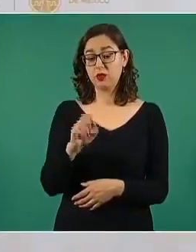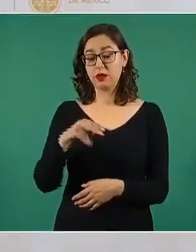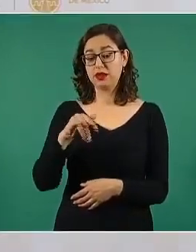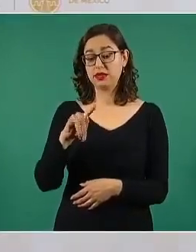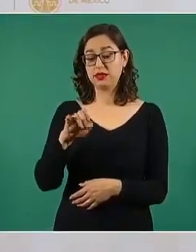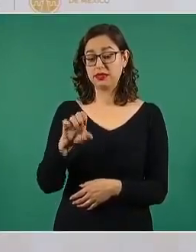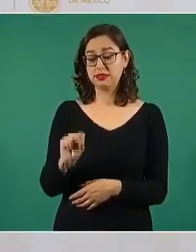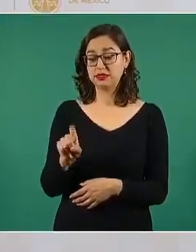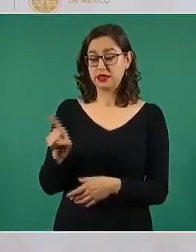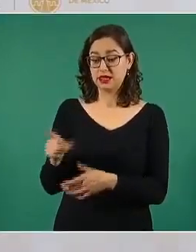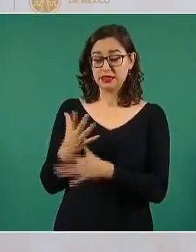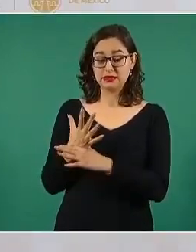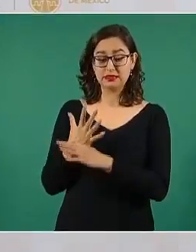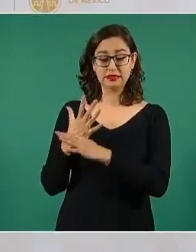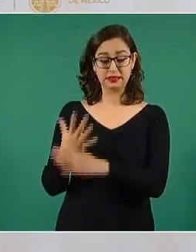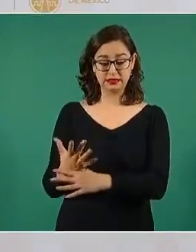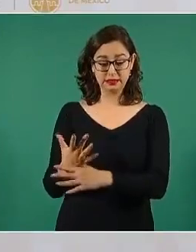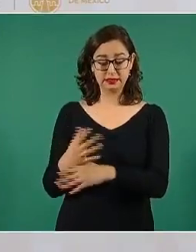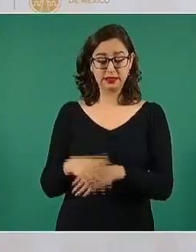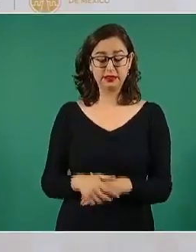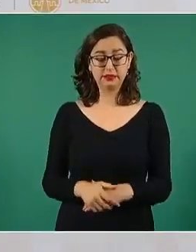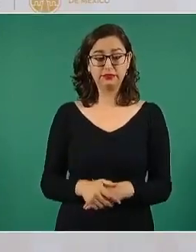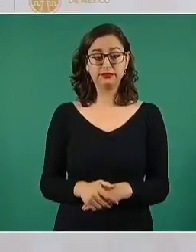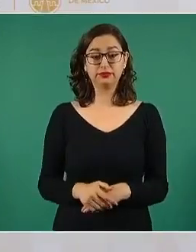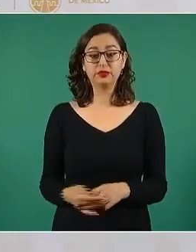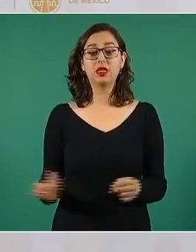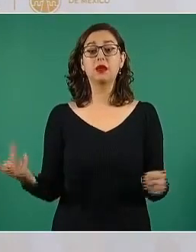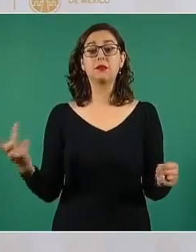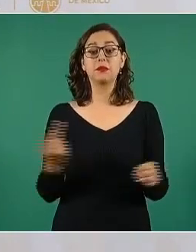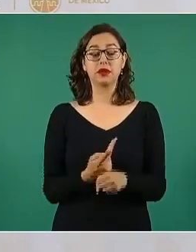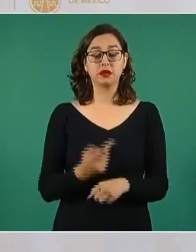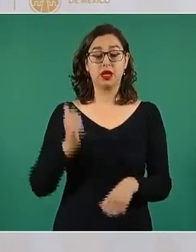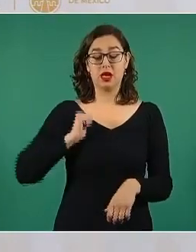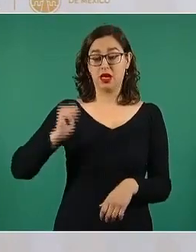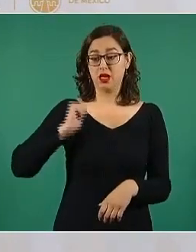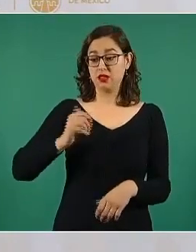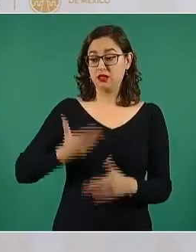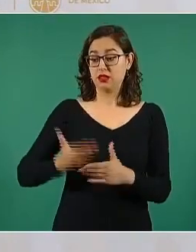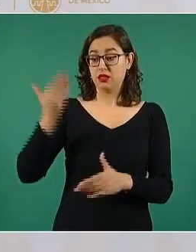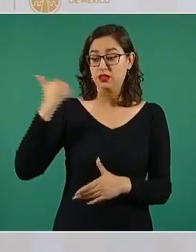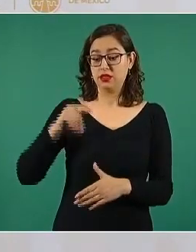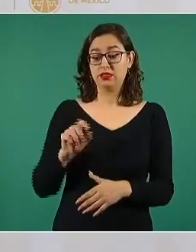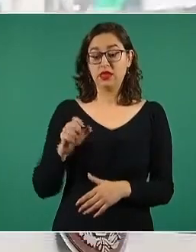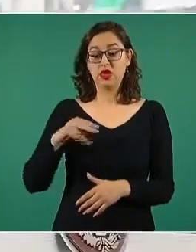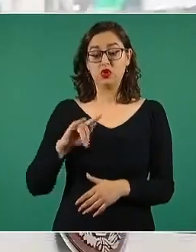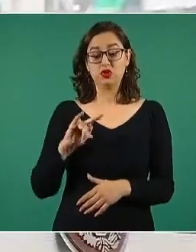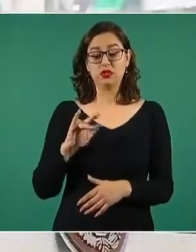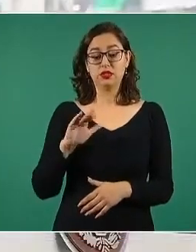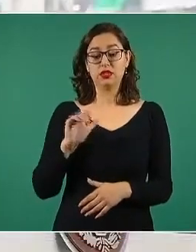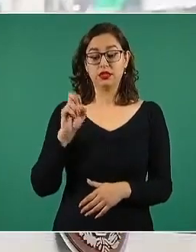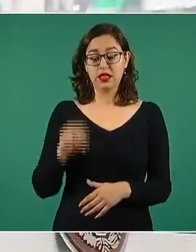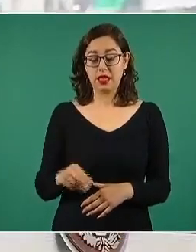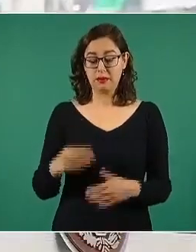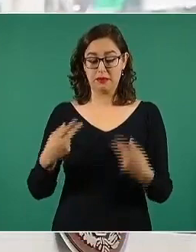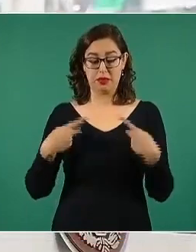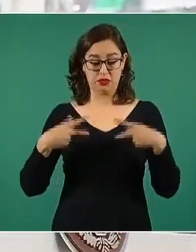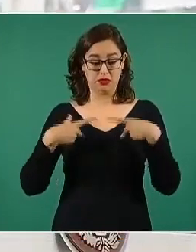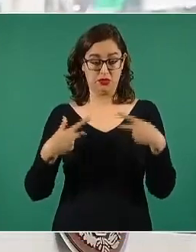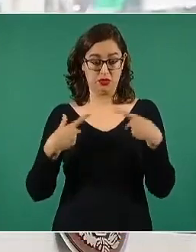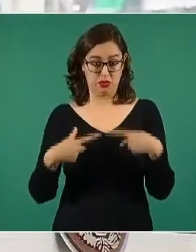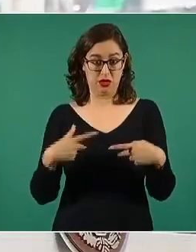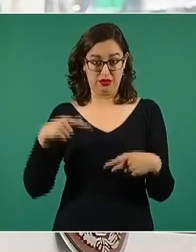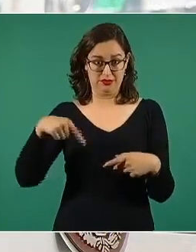habitantes de la antigua Tenochtitlán se les condenó a vivir en las